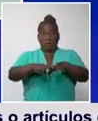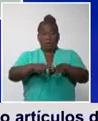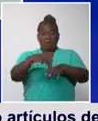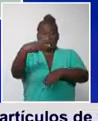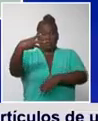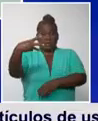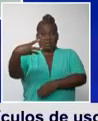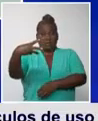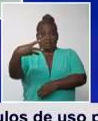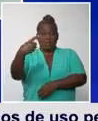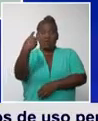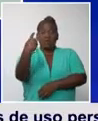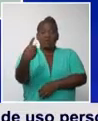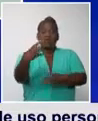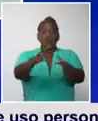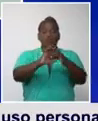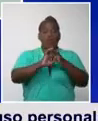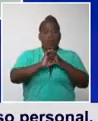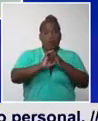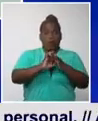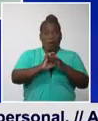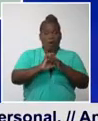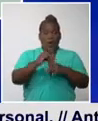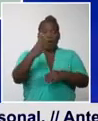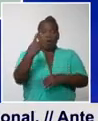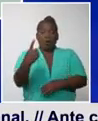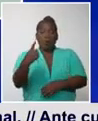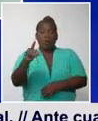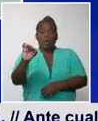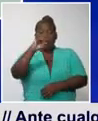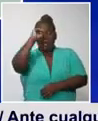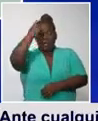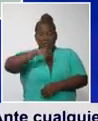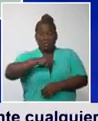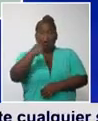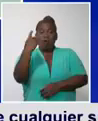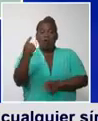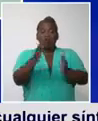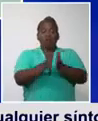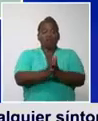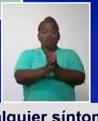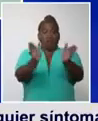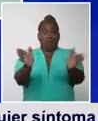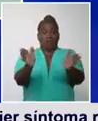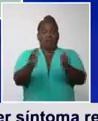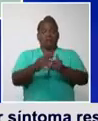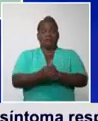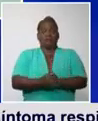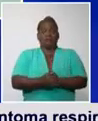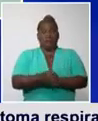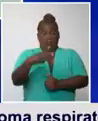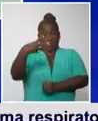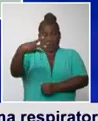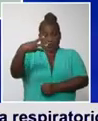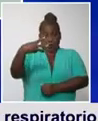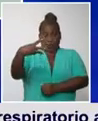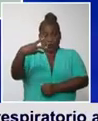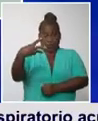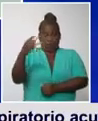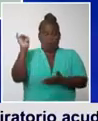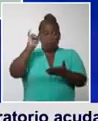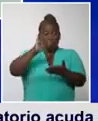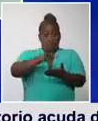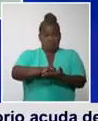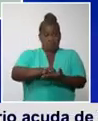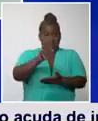uno de Guanabacoa, uno de La Lisa y uno de San Miguel del Padrón. Los 3 son viajeros cubanos,